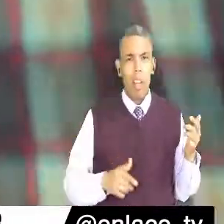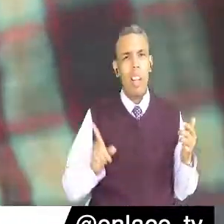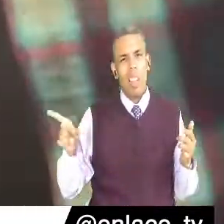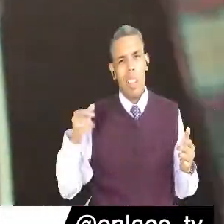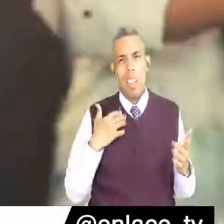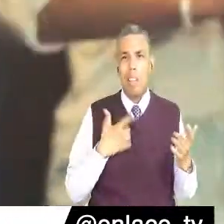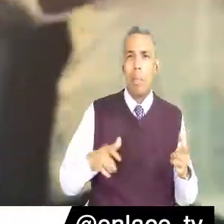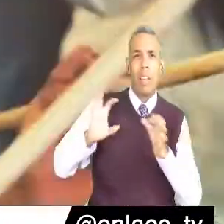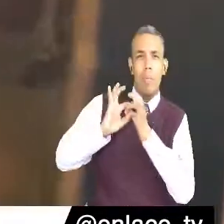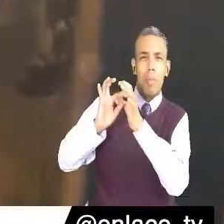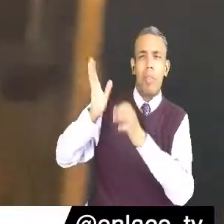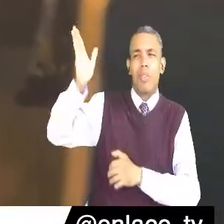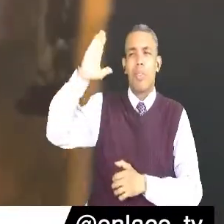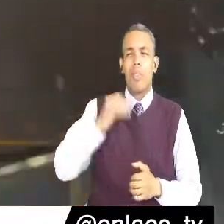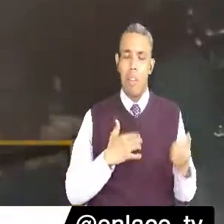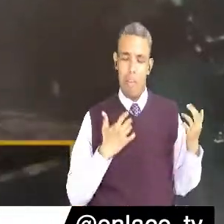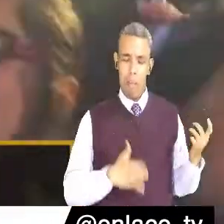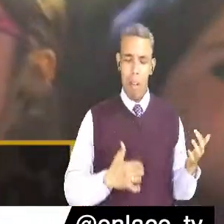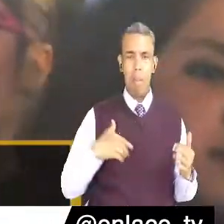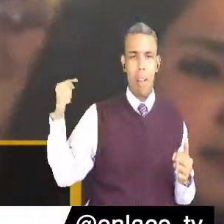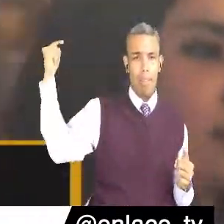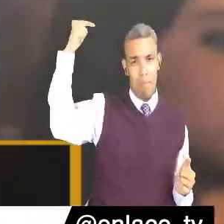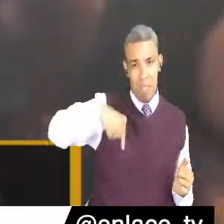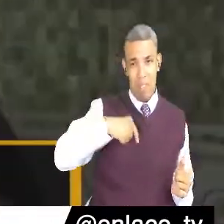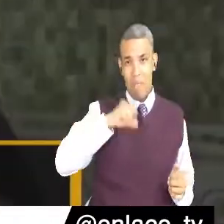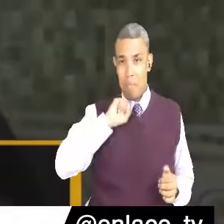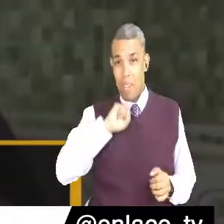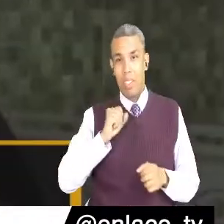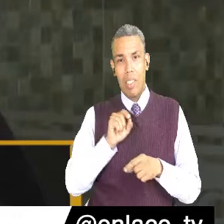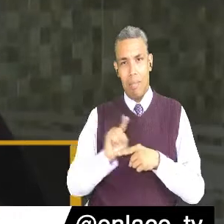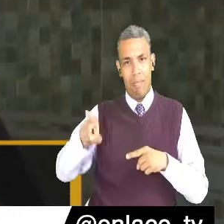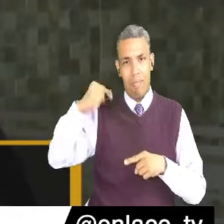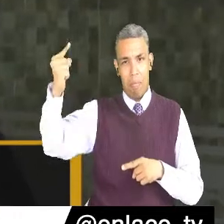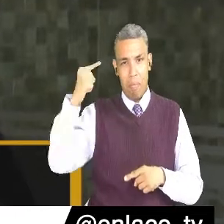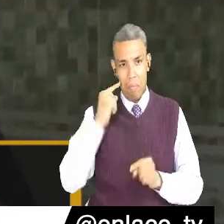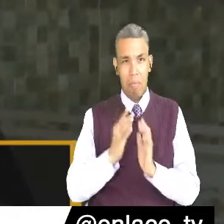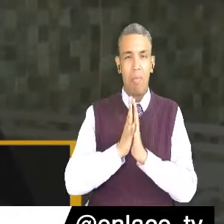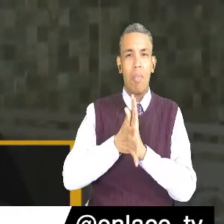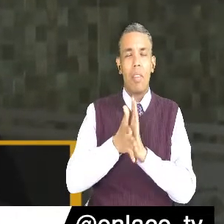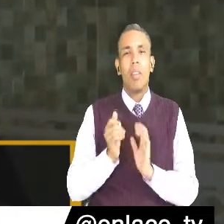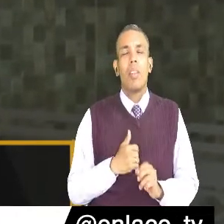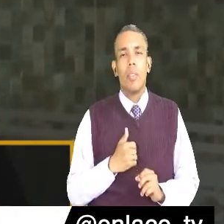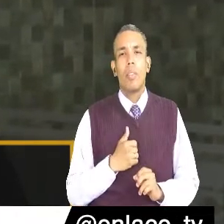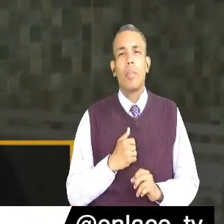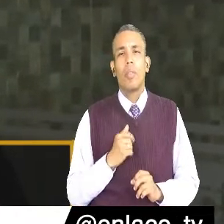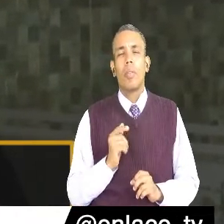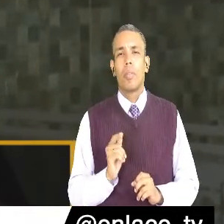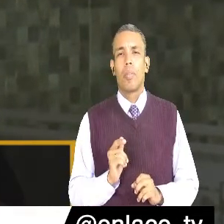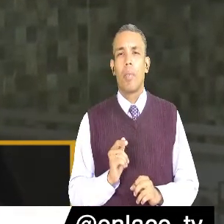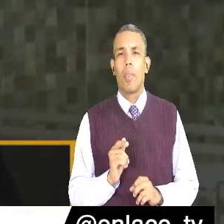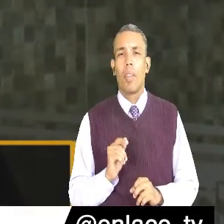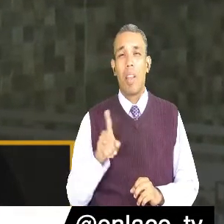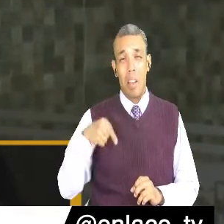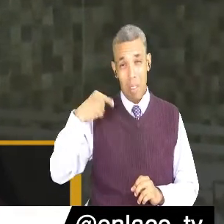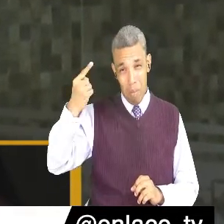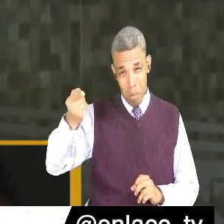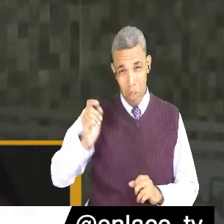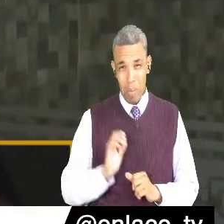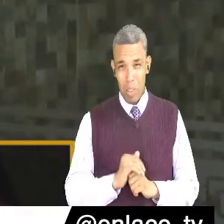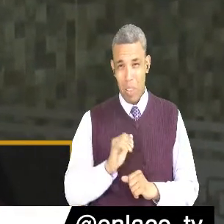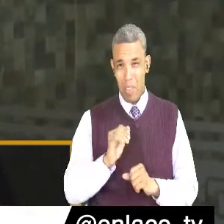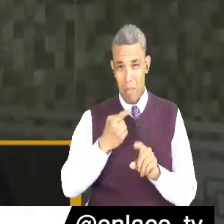por la cuasi parroquia en el norte de la ciudad. La invitación es para el 5 de abril a las 6 de la tarde en el Coliseo La Normal Cristo Rey. Una